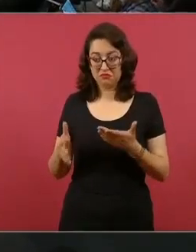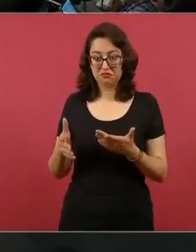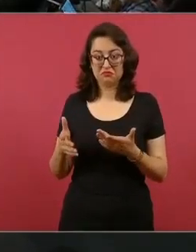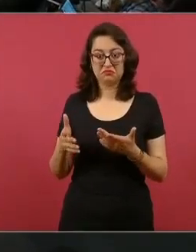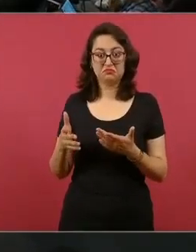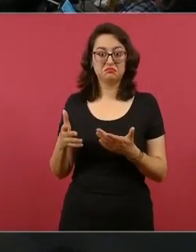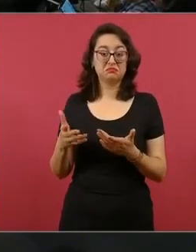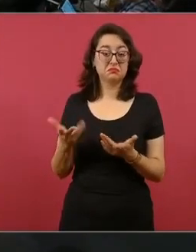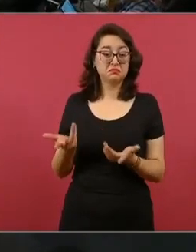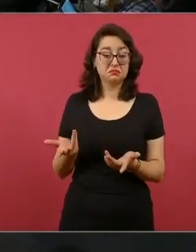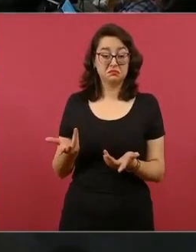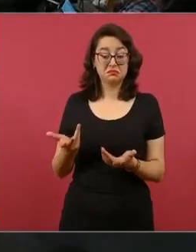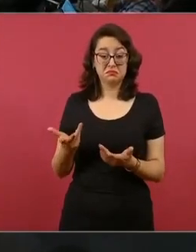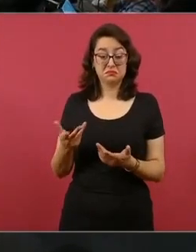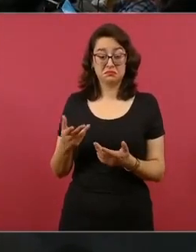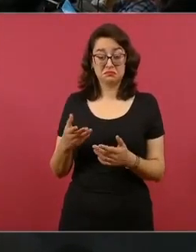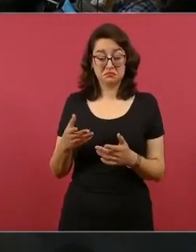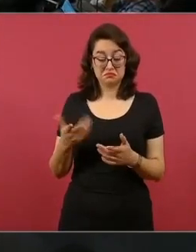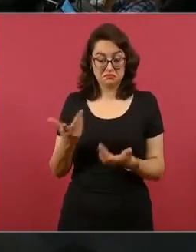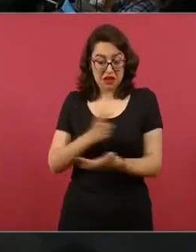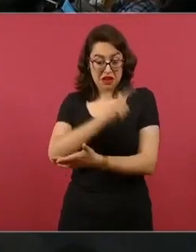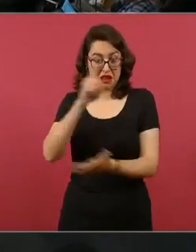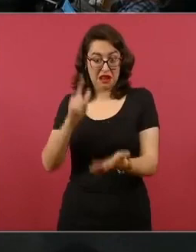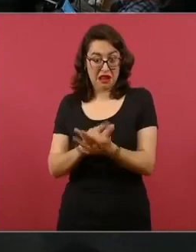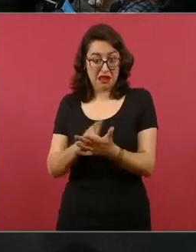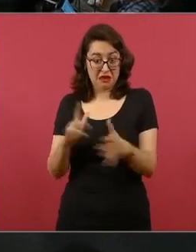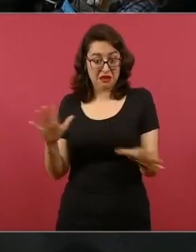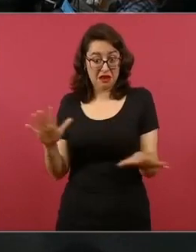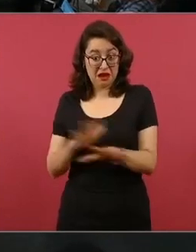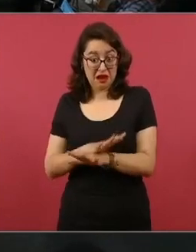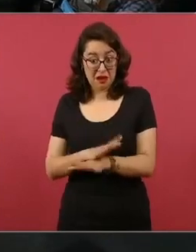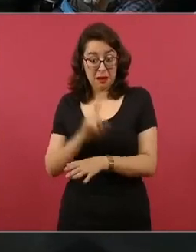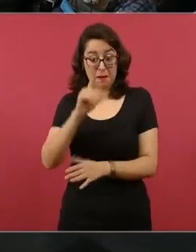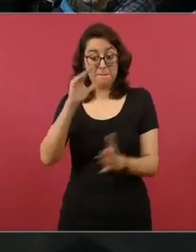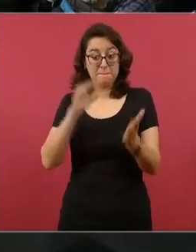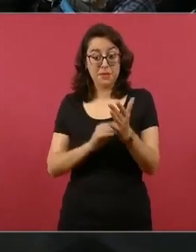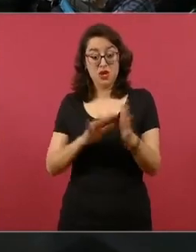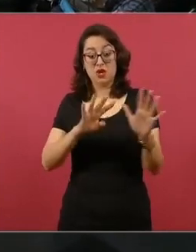a partir de esa reforma de